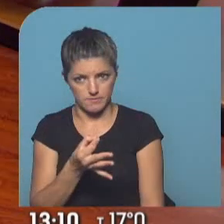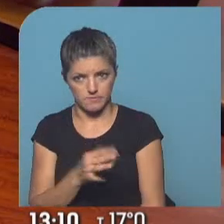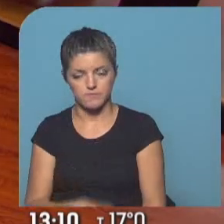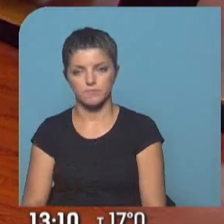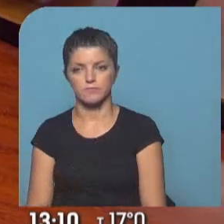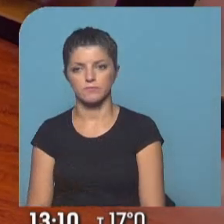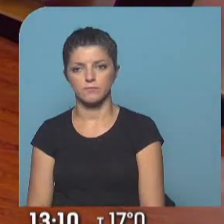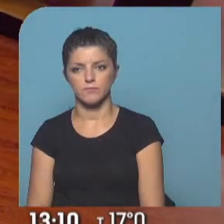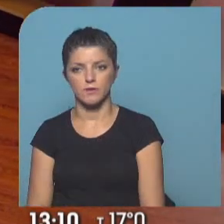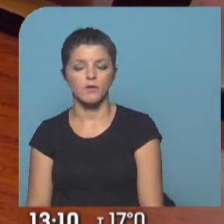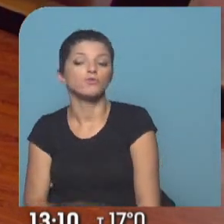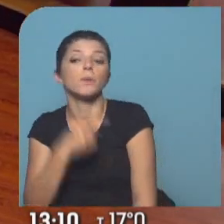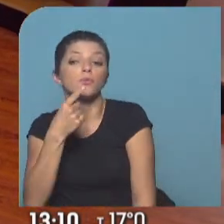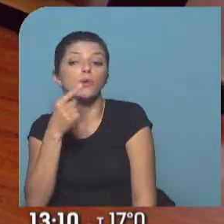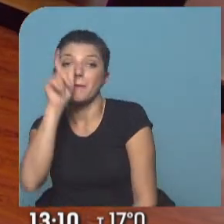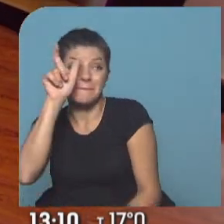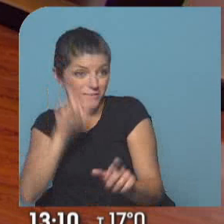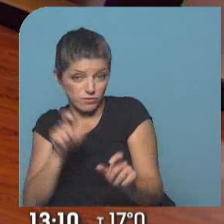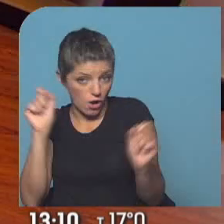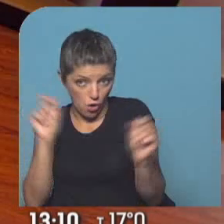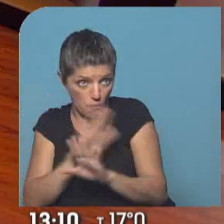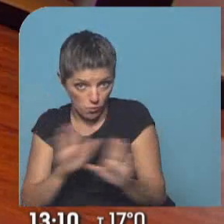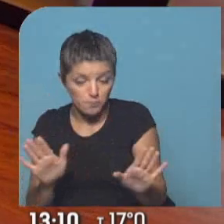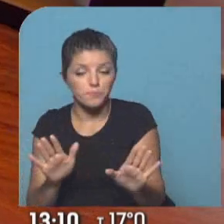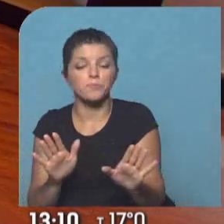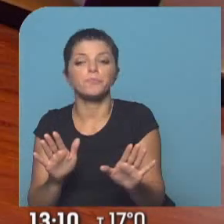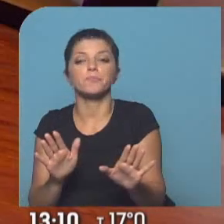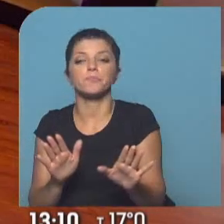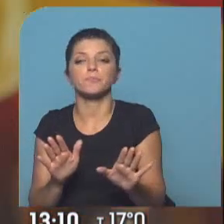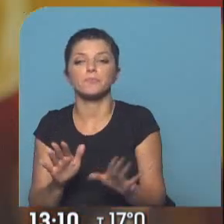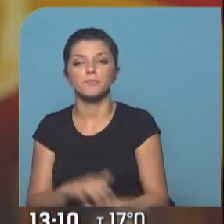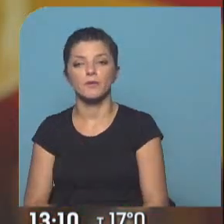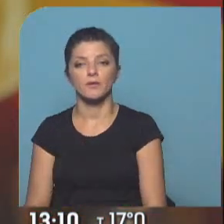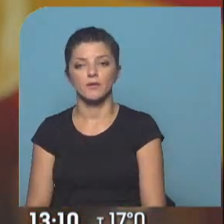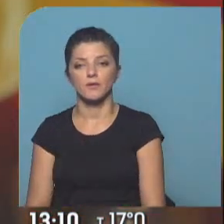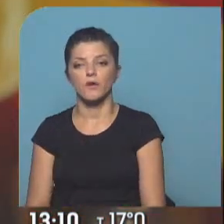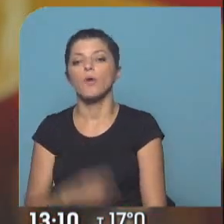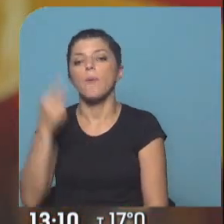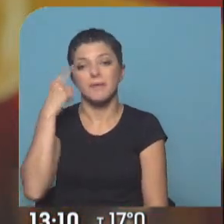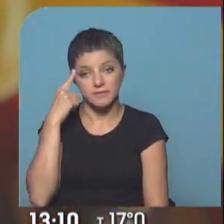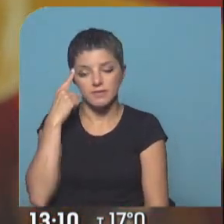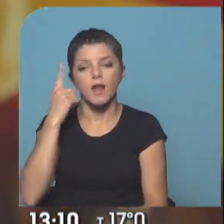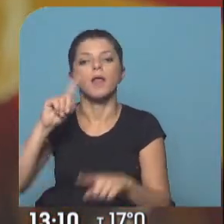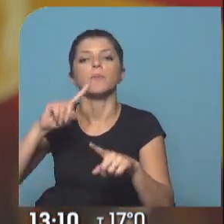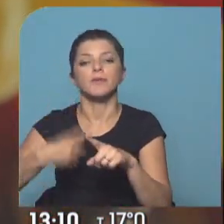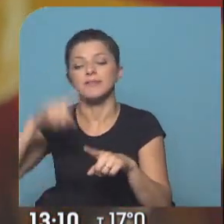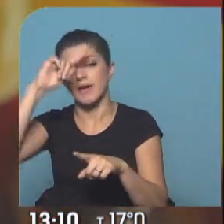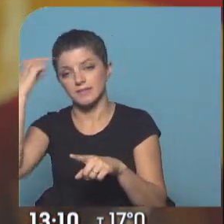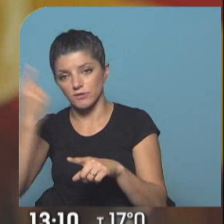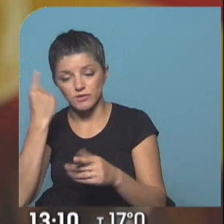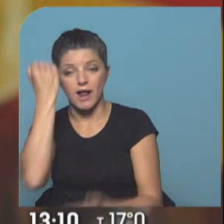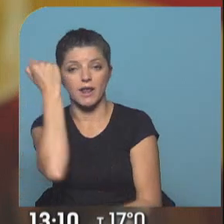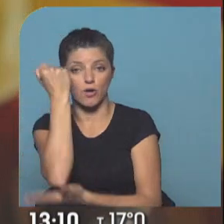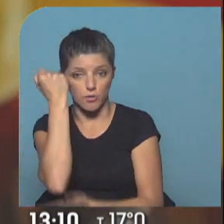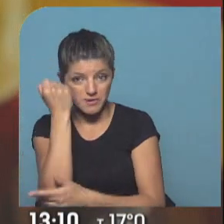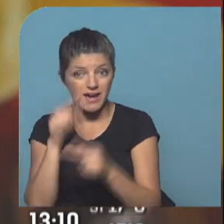plan para la gente común que tienen los catalanes en tanto la defensa, la política exterior y la economía, porque